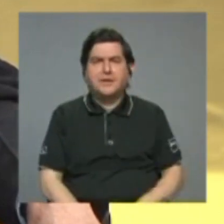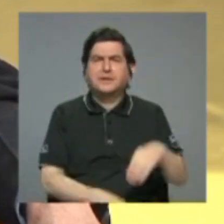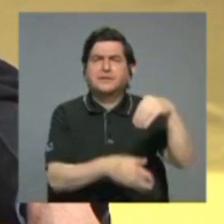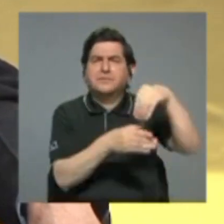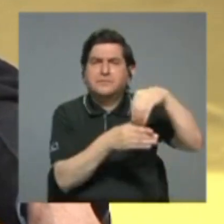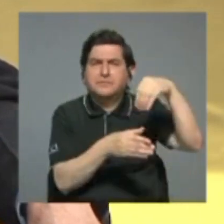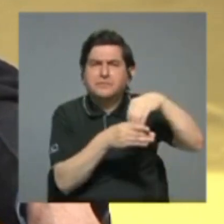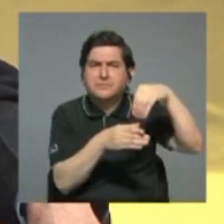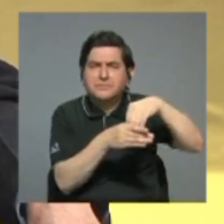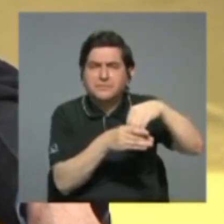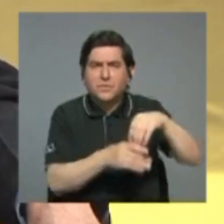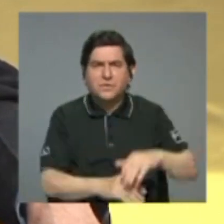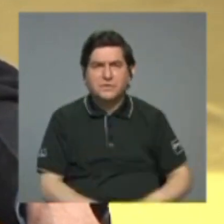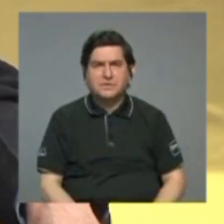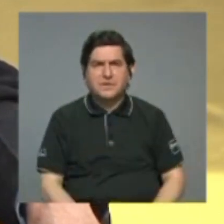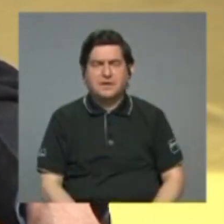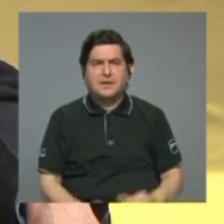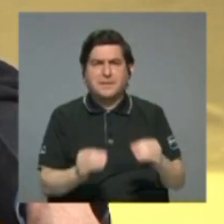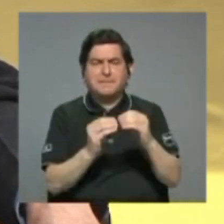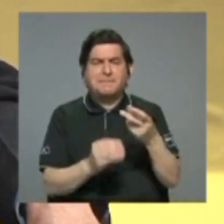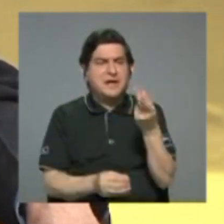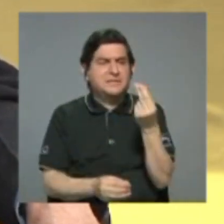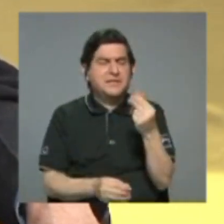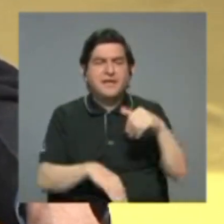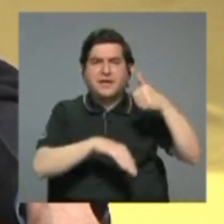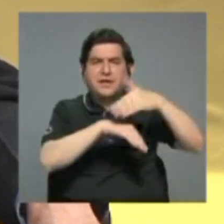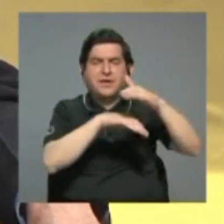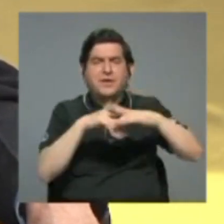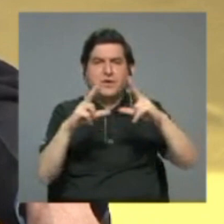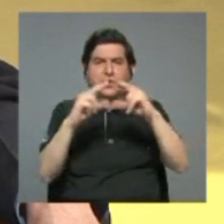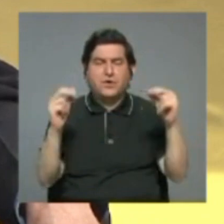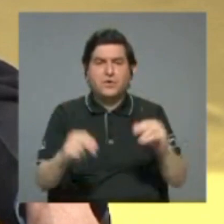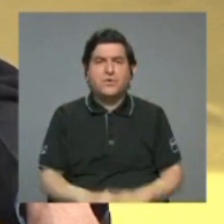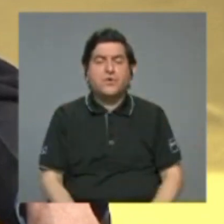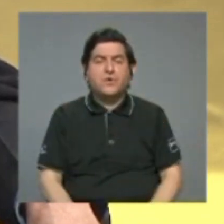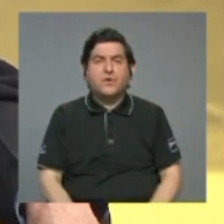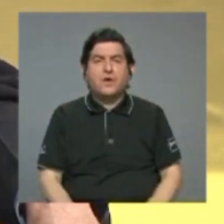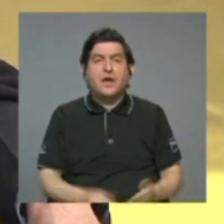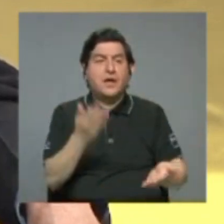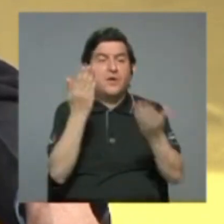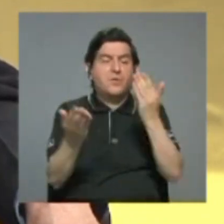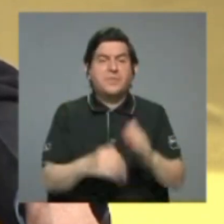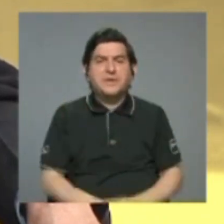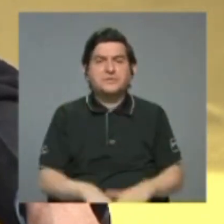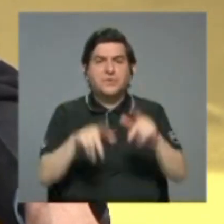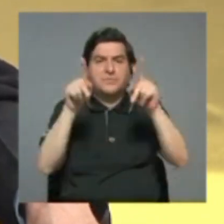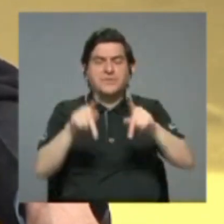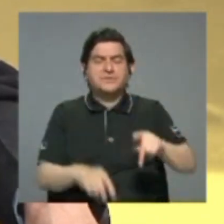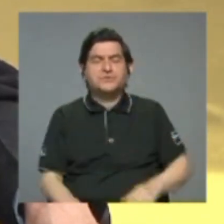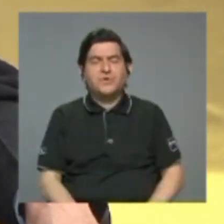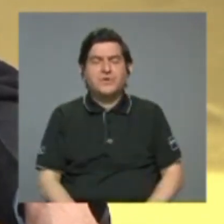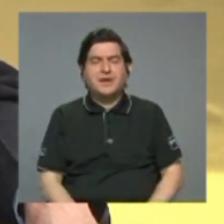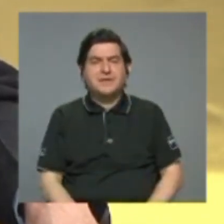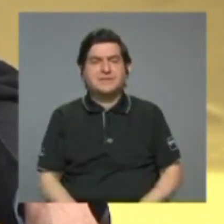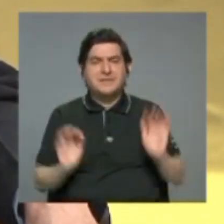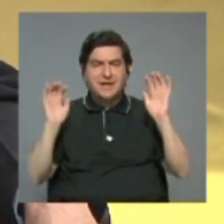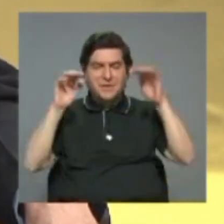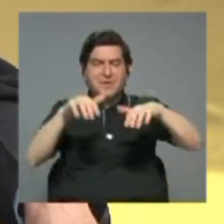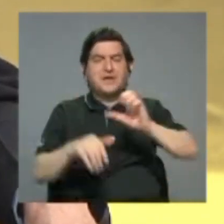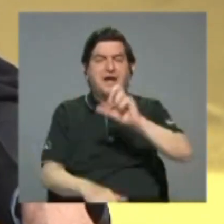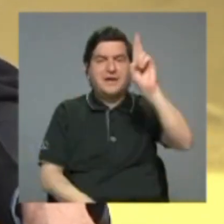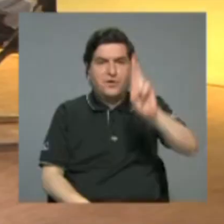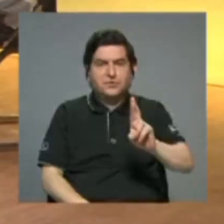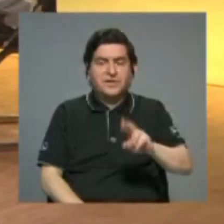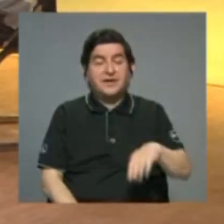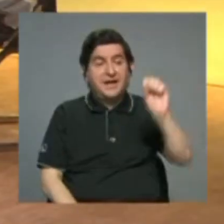aportan, traen más remesas a Nicaragua que las que traen los que emigraron al sur, o sea, los que emigraron a Costa Rica.